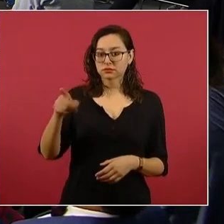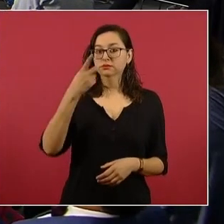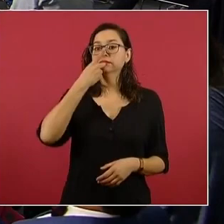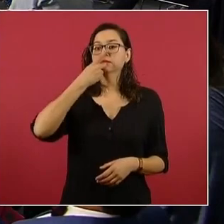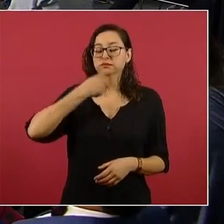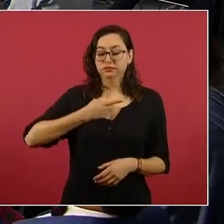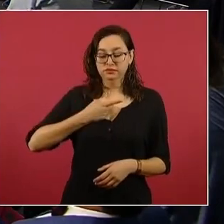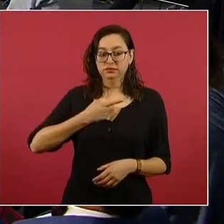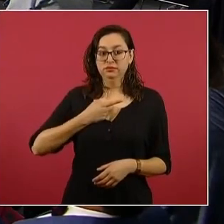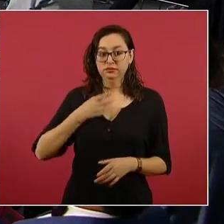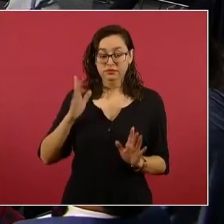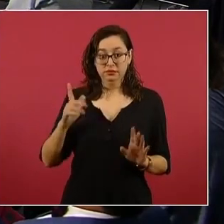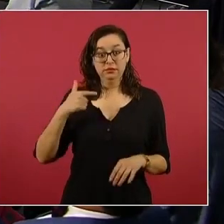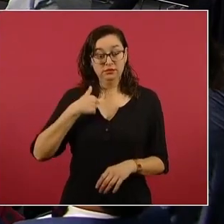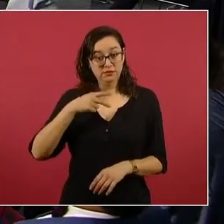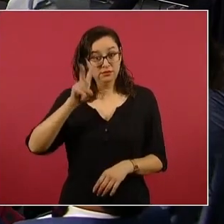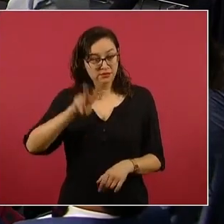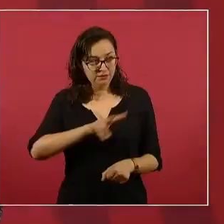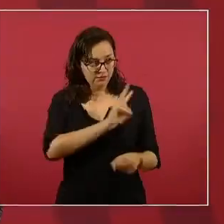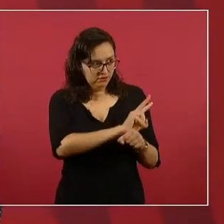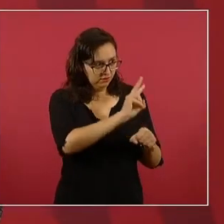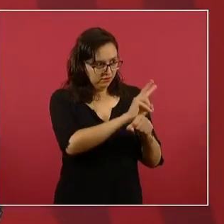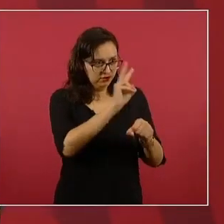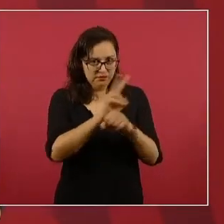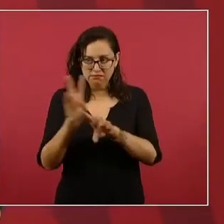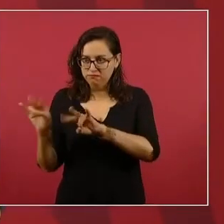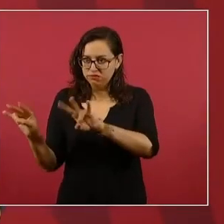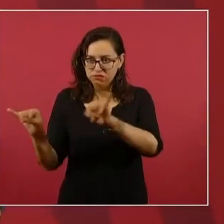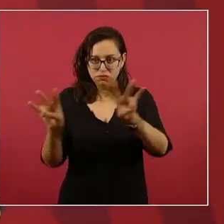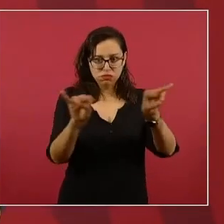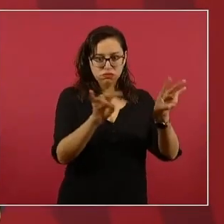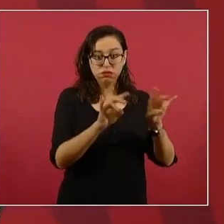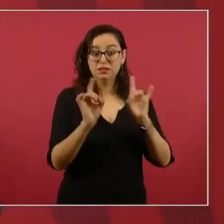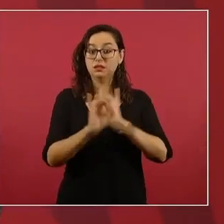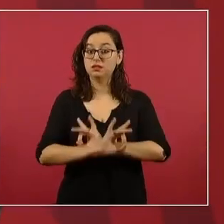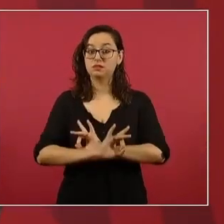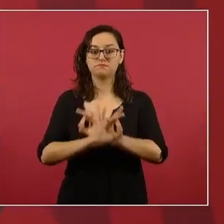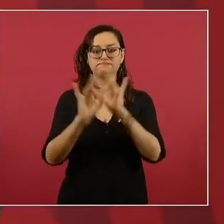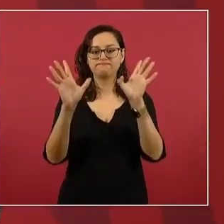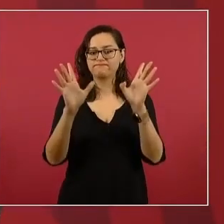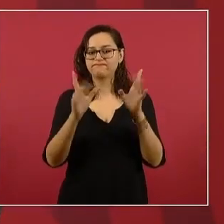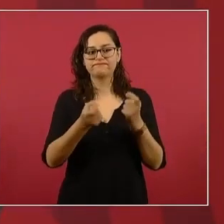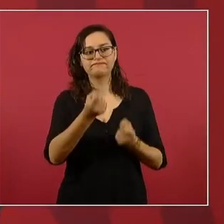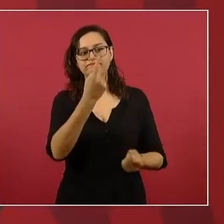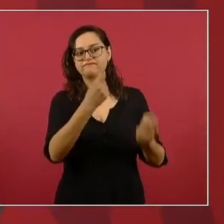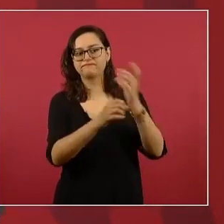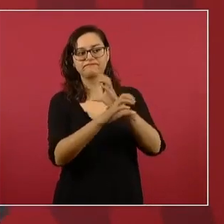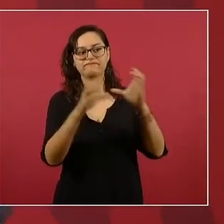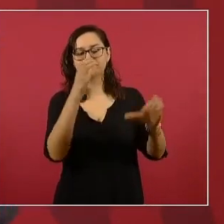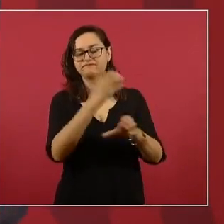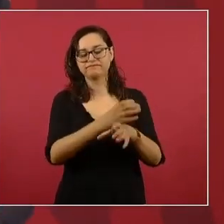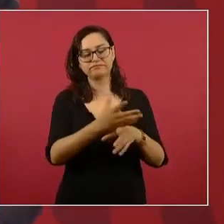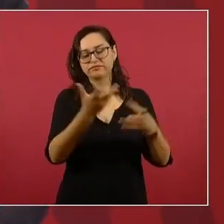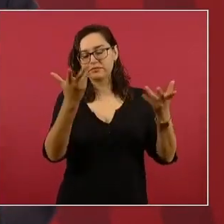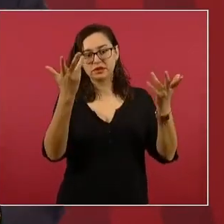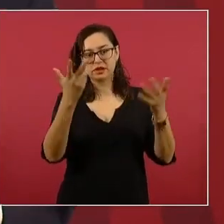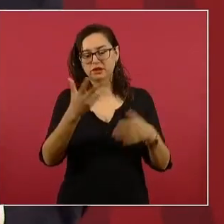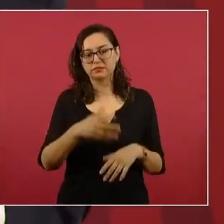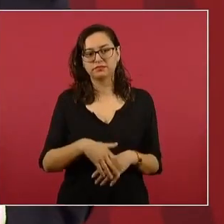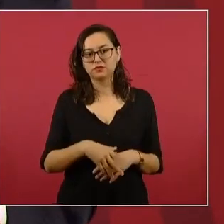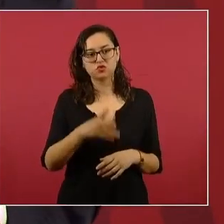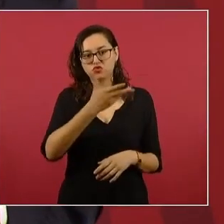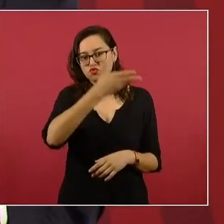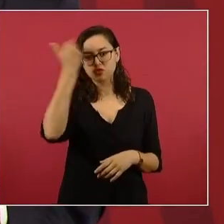y vaya que estoy pendiente, pero no sabía que habían tomado ya un